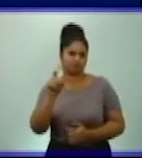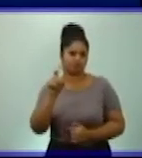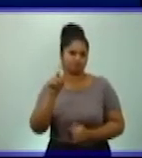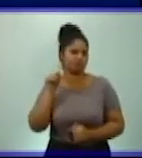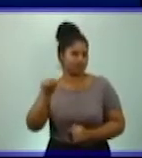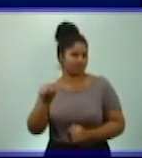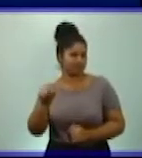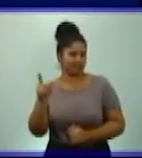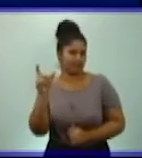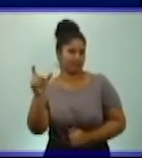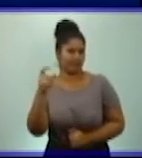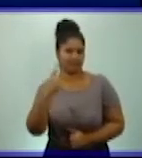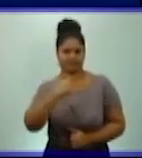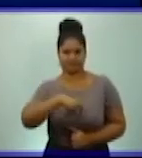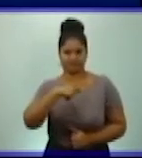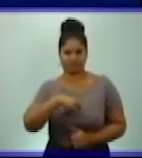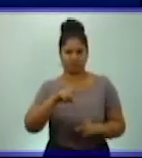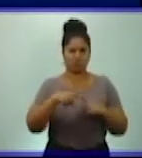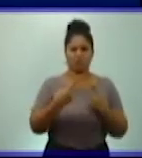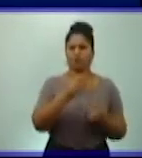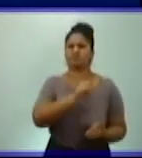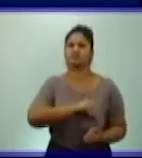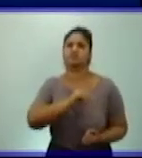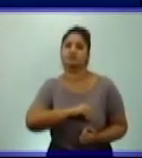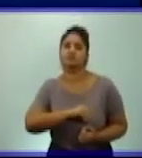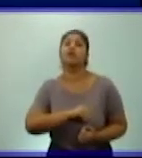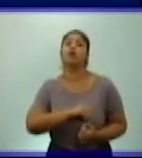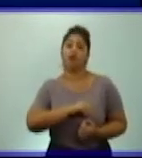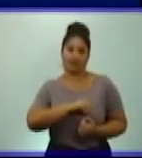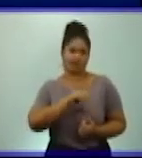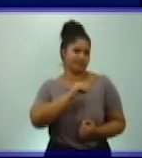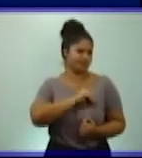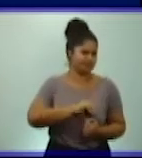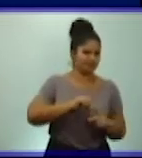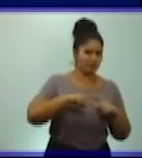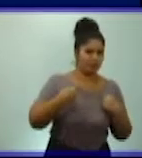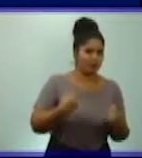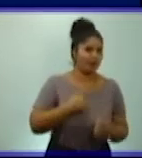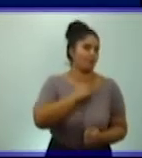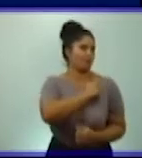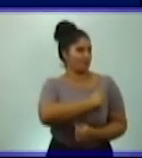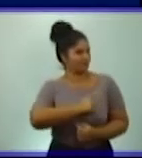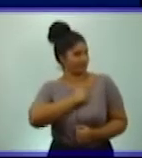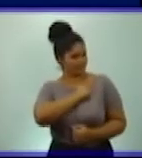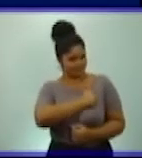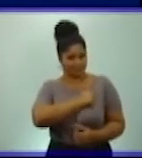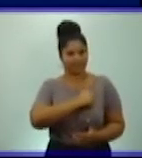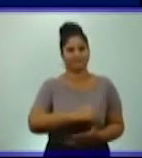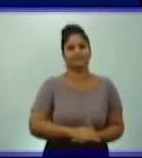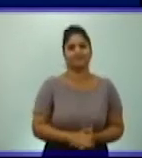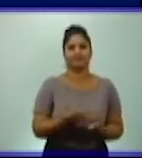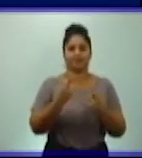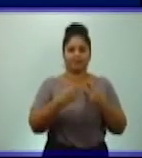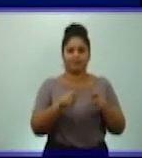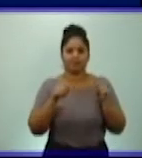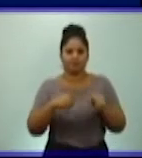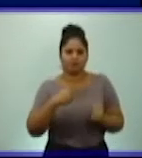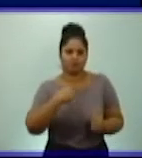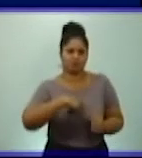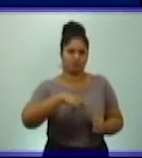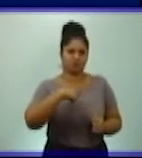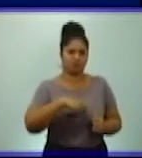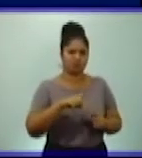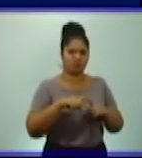está tratando de mostrar todo su amor porque estos celos son celos infundados. No son reales, no